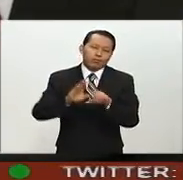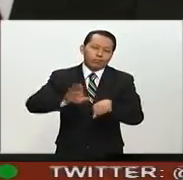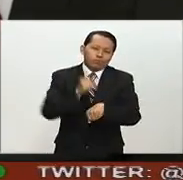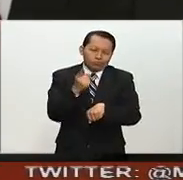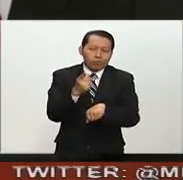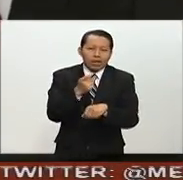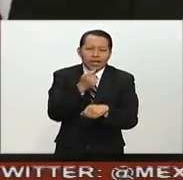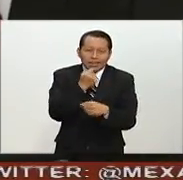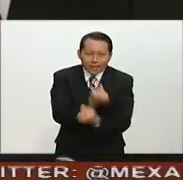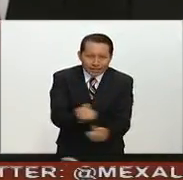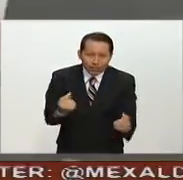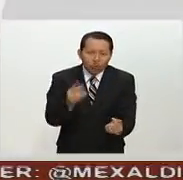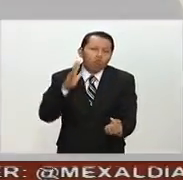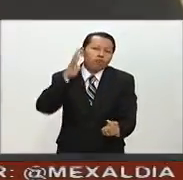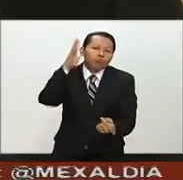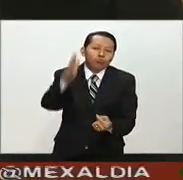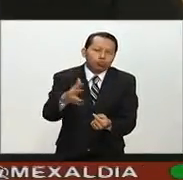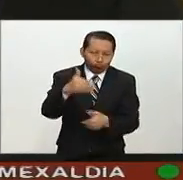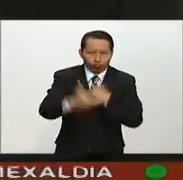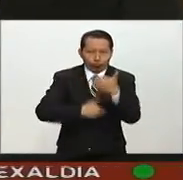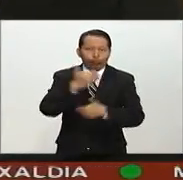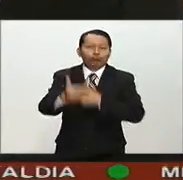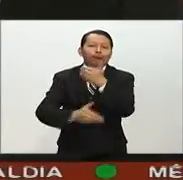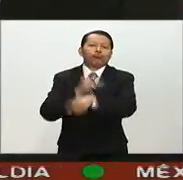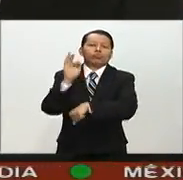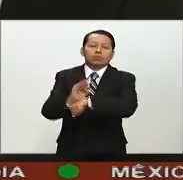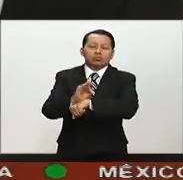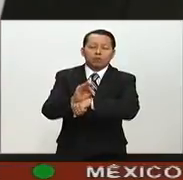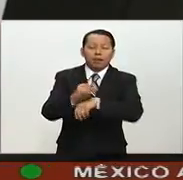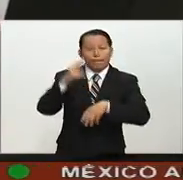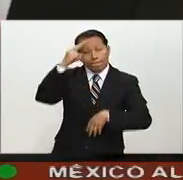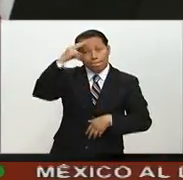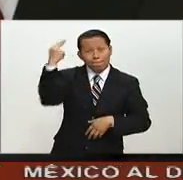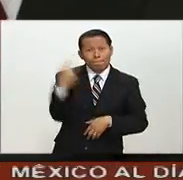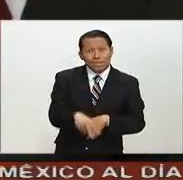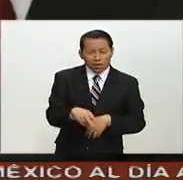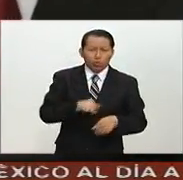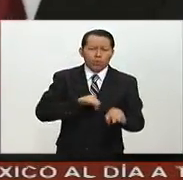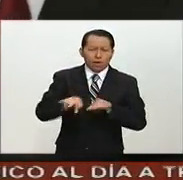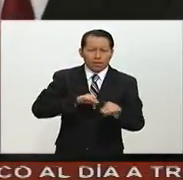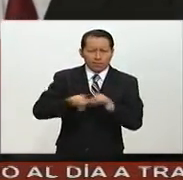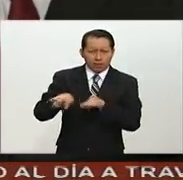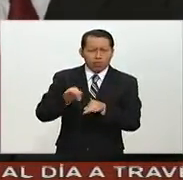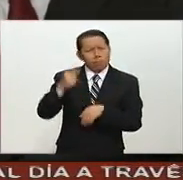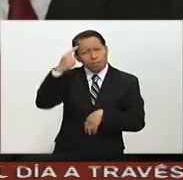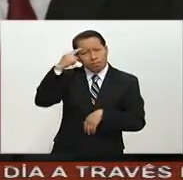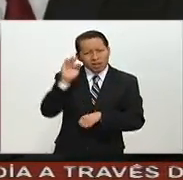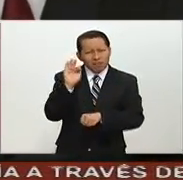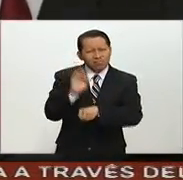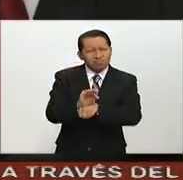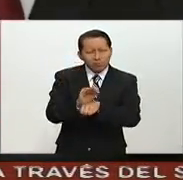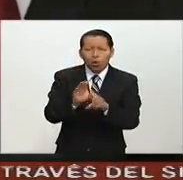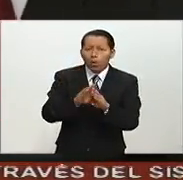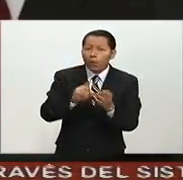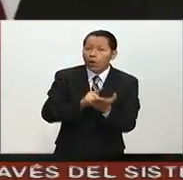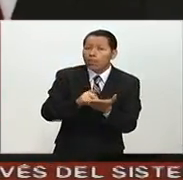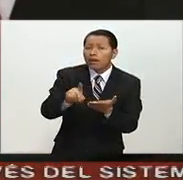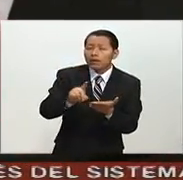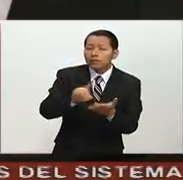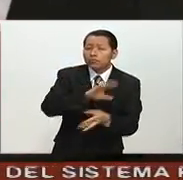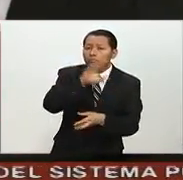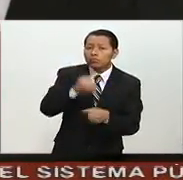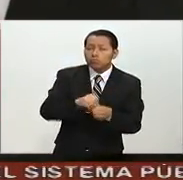presente de nuestras sociedades. México está trabajando para garantizar que sus derechos